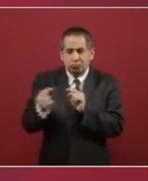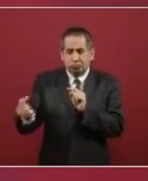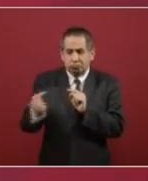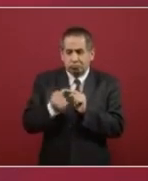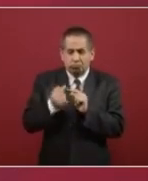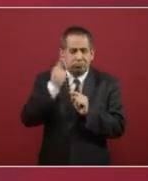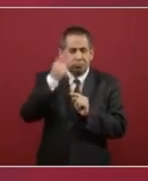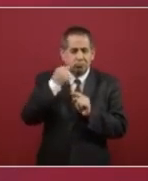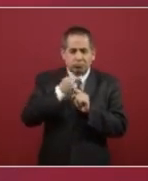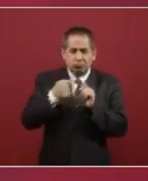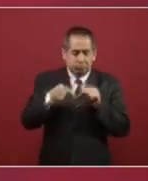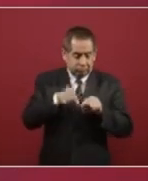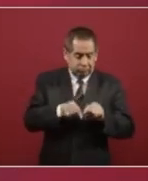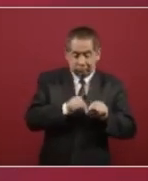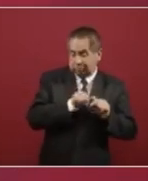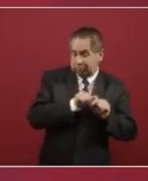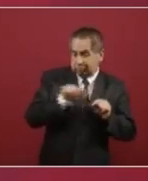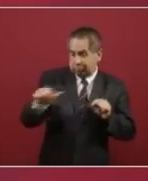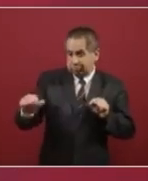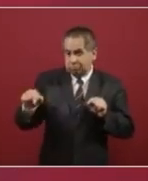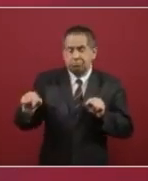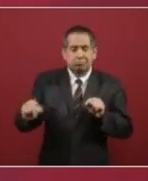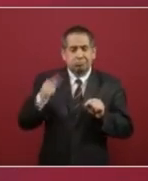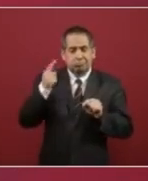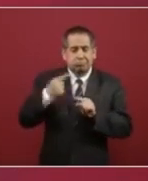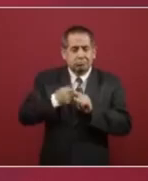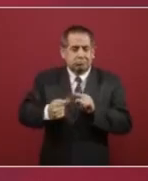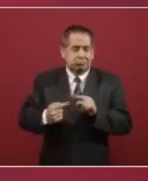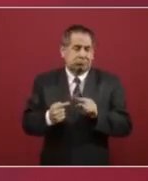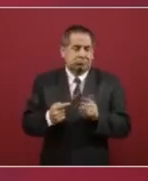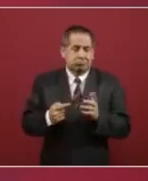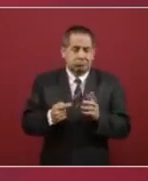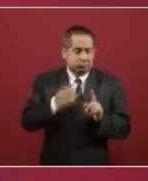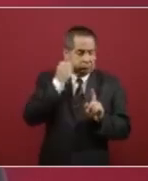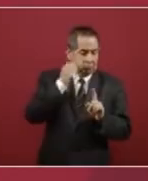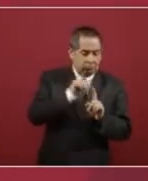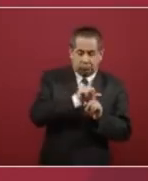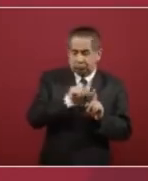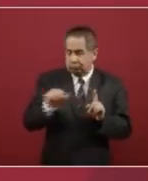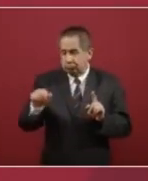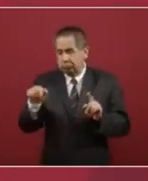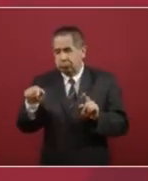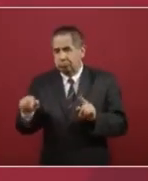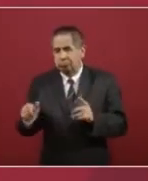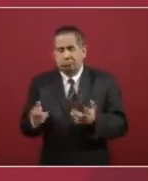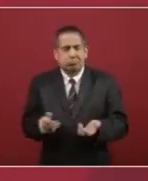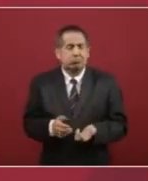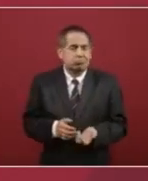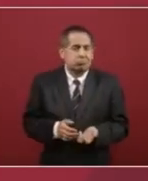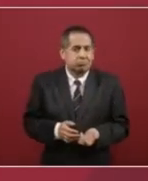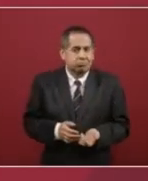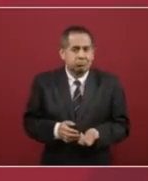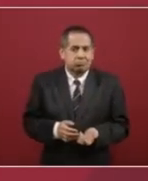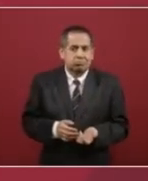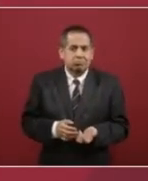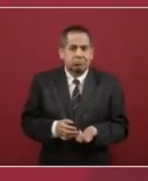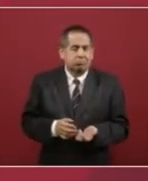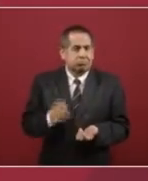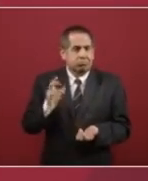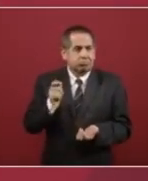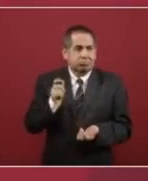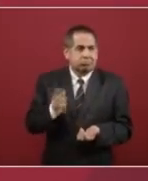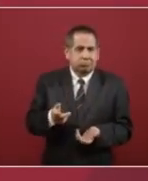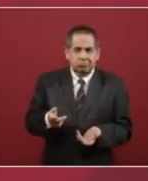hora y media, cuando mucho, de Oaxaca a Galatao. Nos estamos